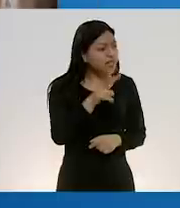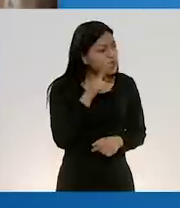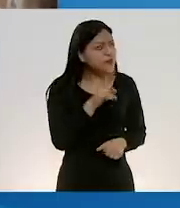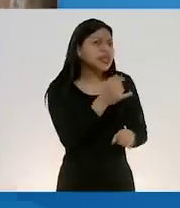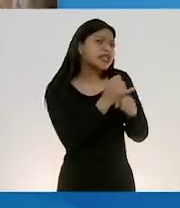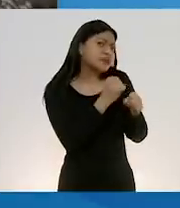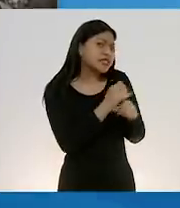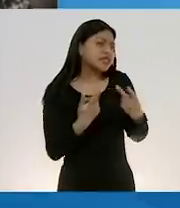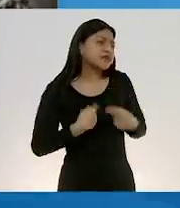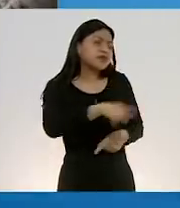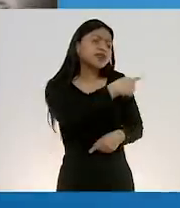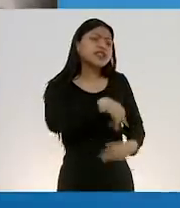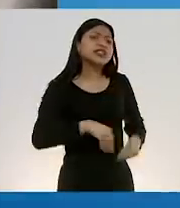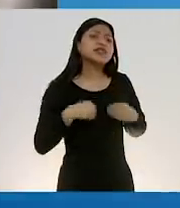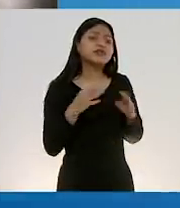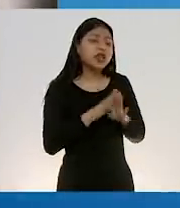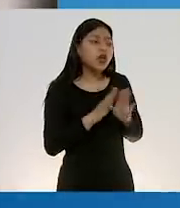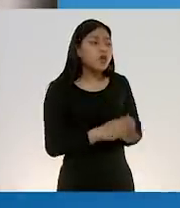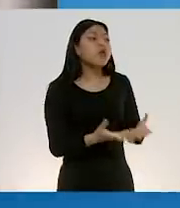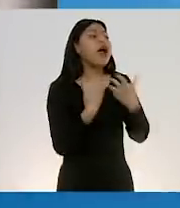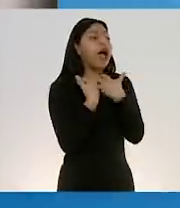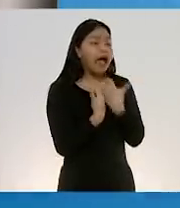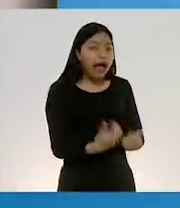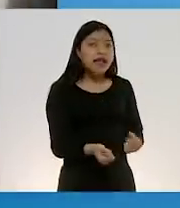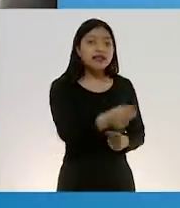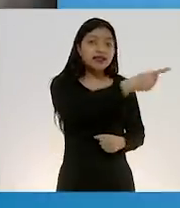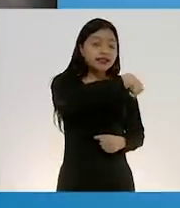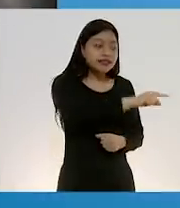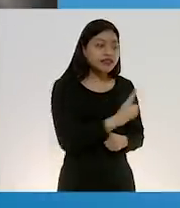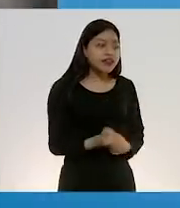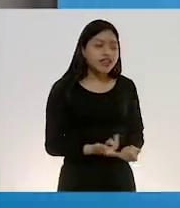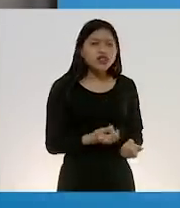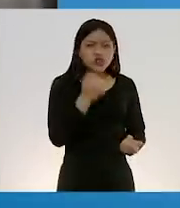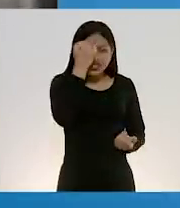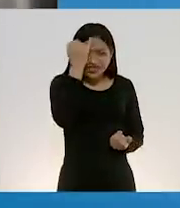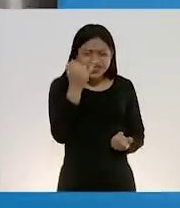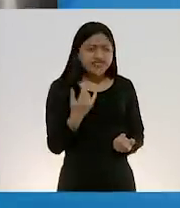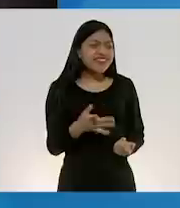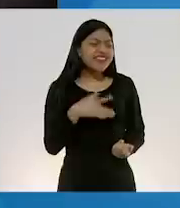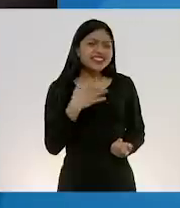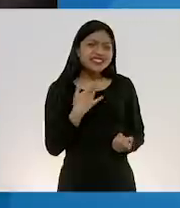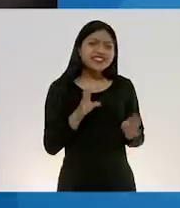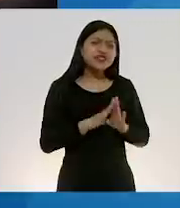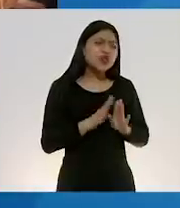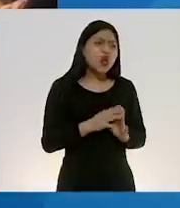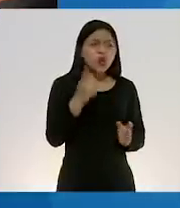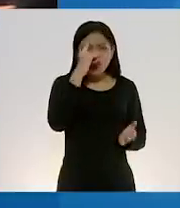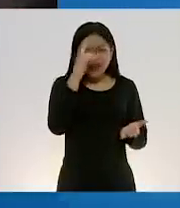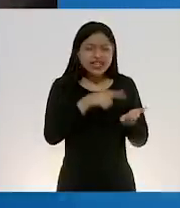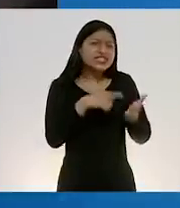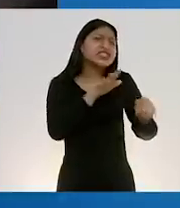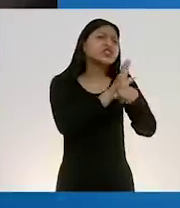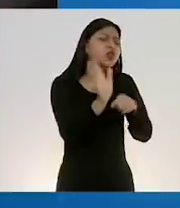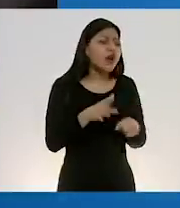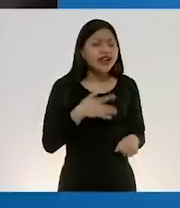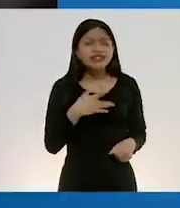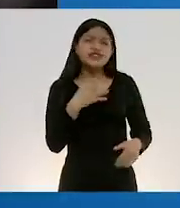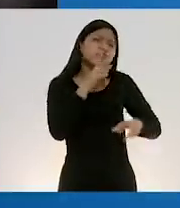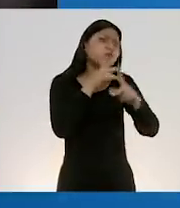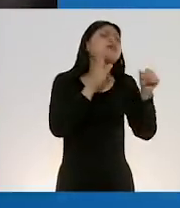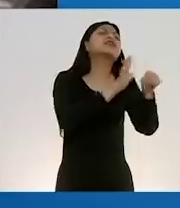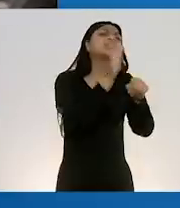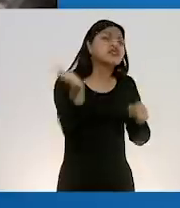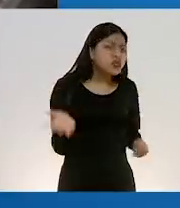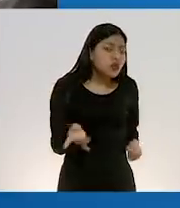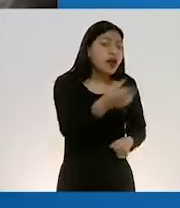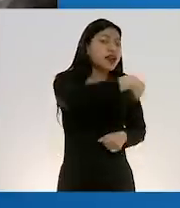los individuos, descubrimos cómo se veían a sí mismos, en qué creían, qué querían, sentían o les preocupaba, y al